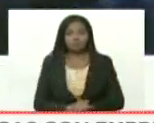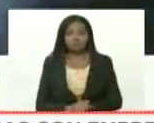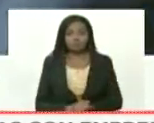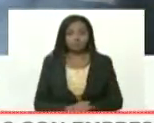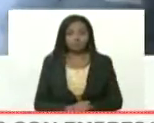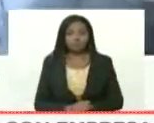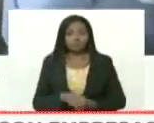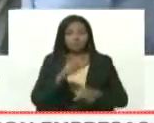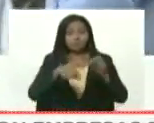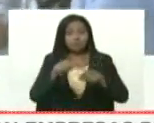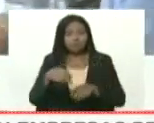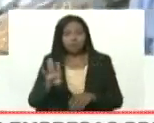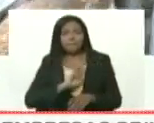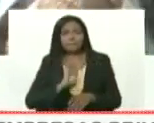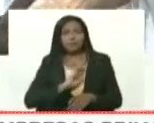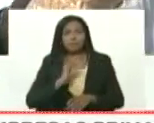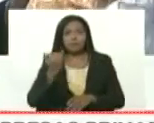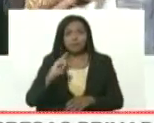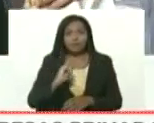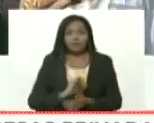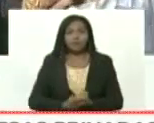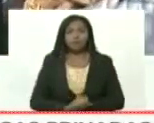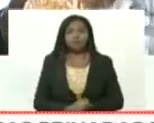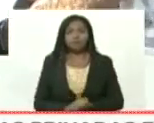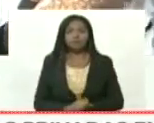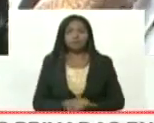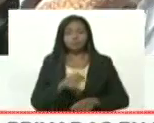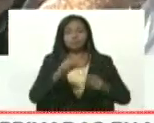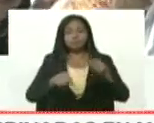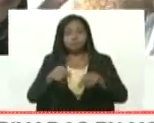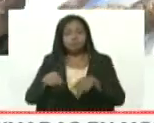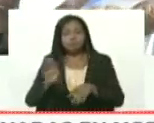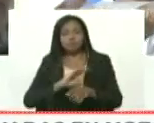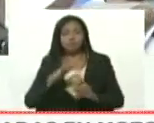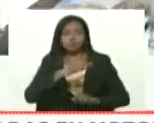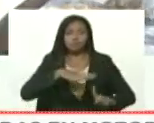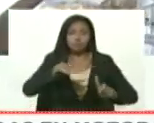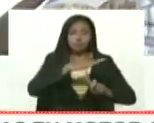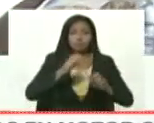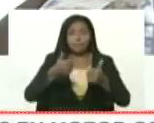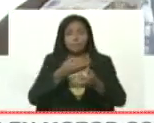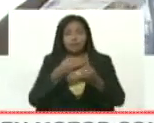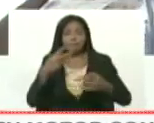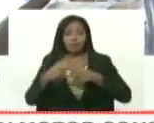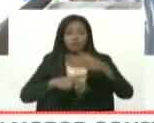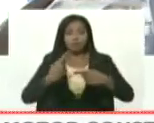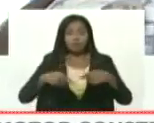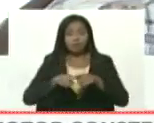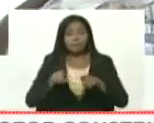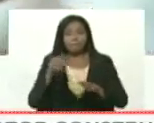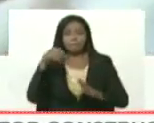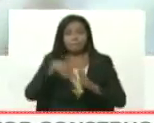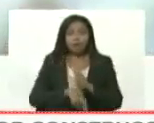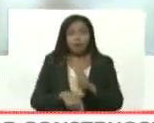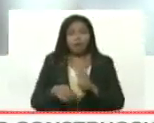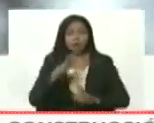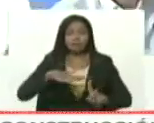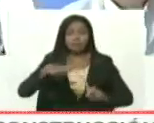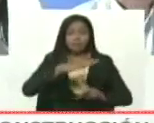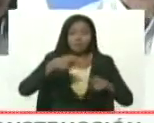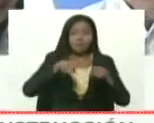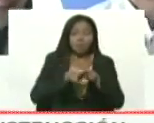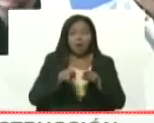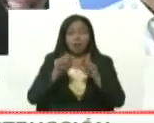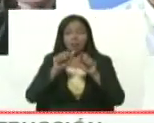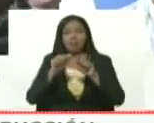Es una semilla autóctona. Semilla autóctona. Y es una semilla. Semilla ecológica. Que ha sido producida bajo el sistema agroecológico. Sí se